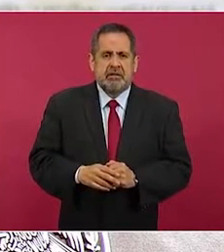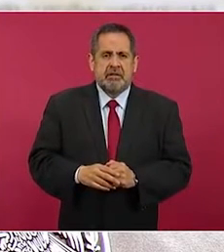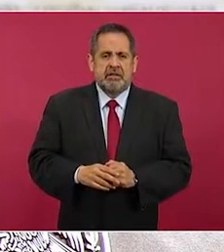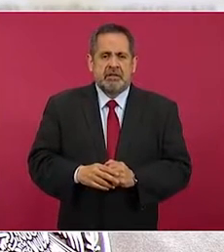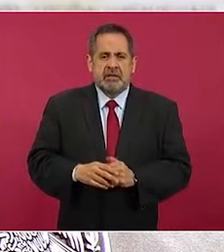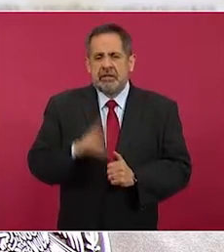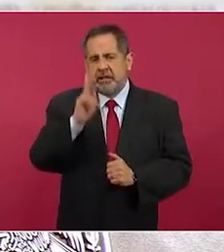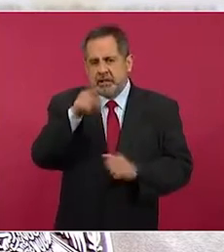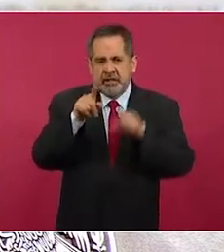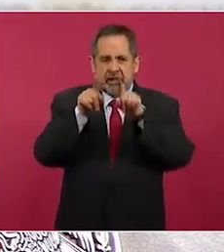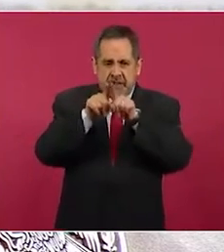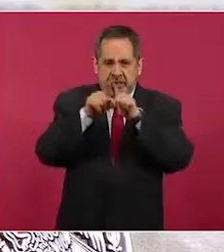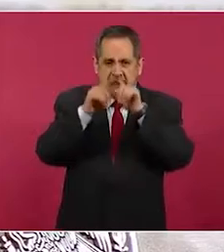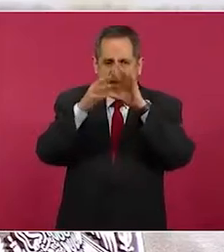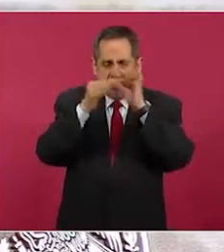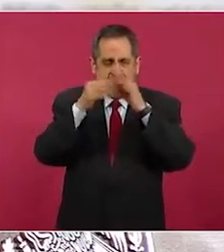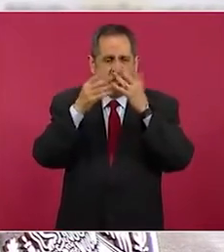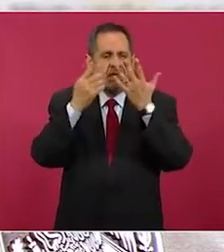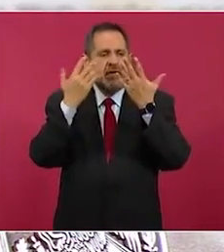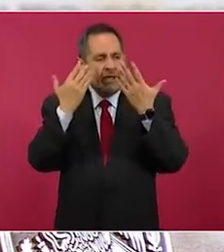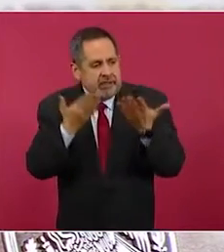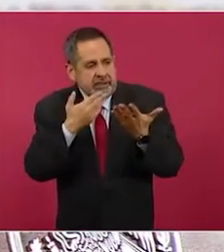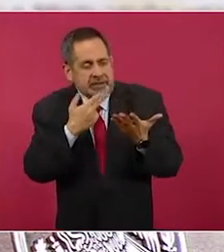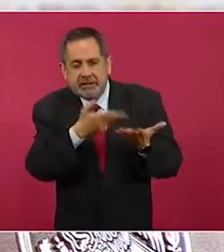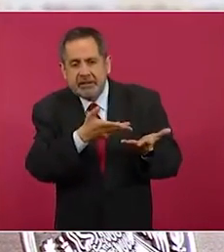Y vuelvo a lo mismo, ¿de qué le sirvió?